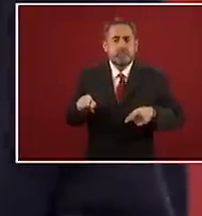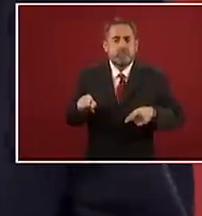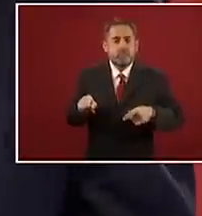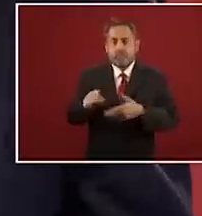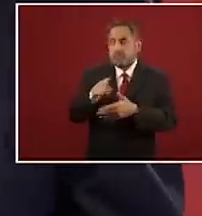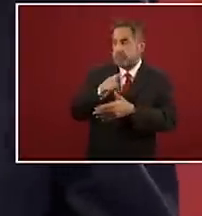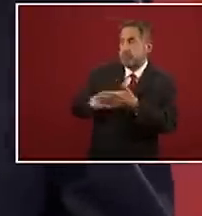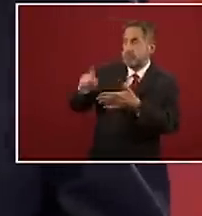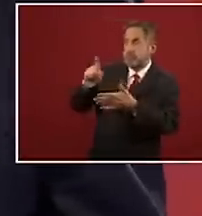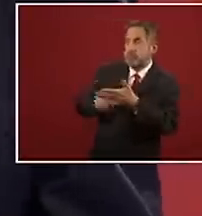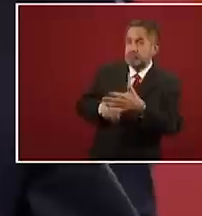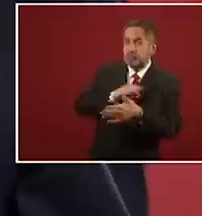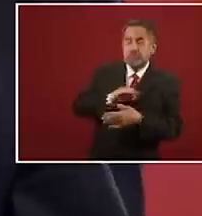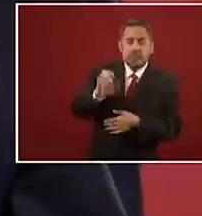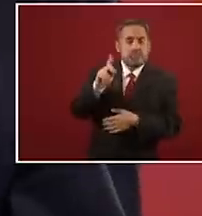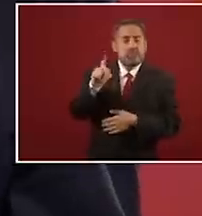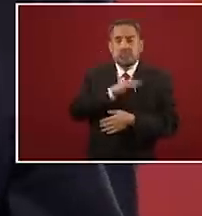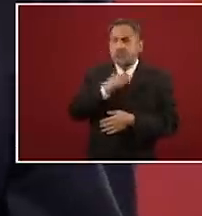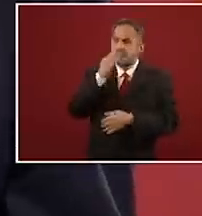cancelar la compra.